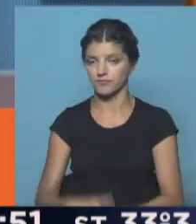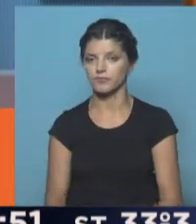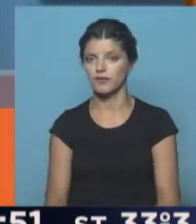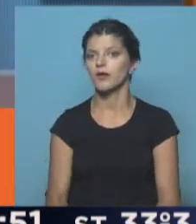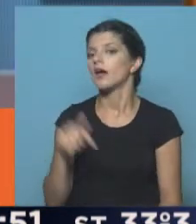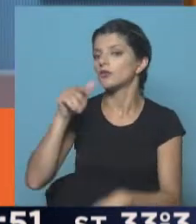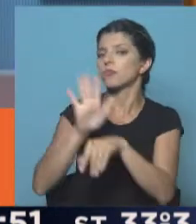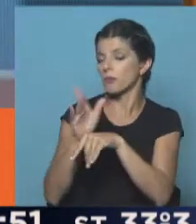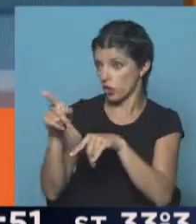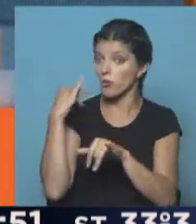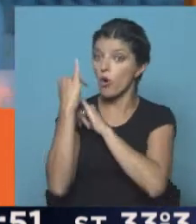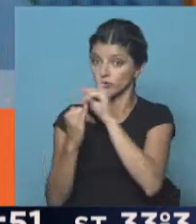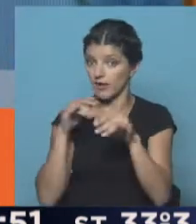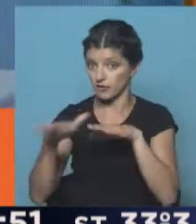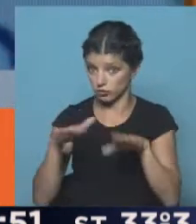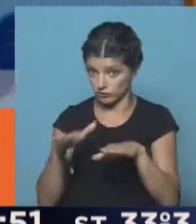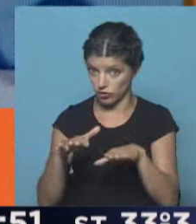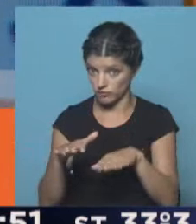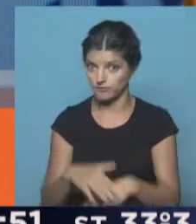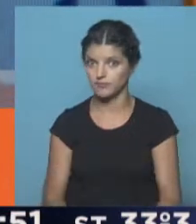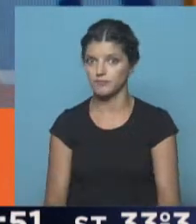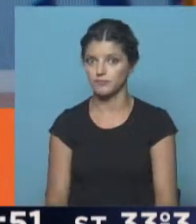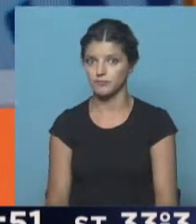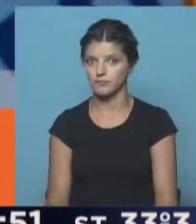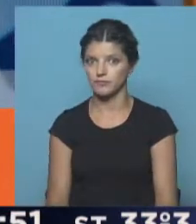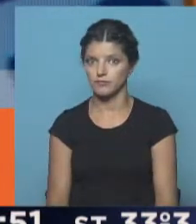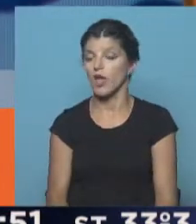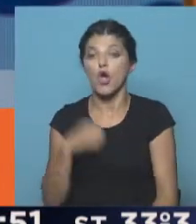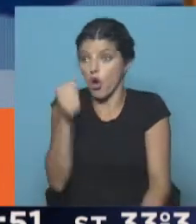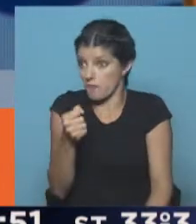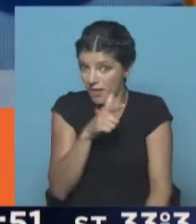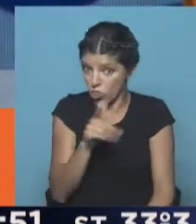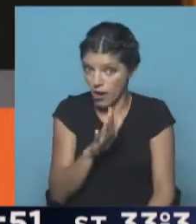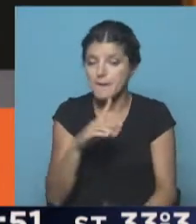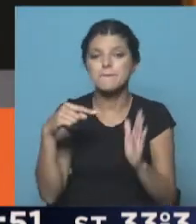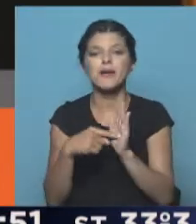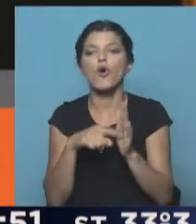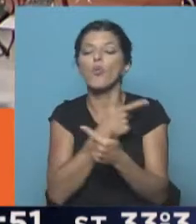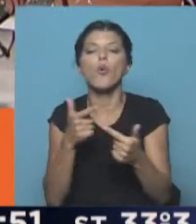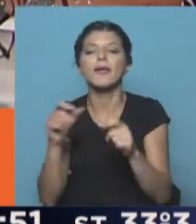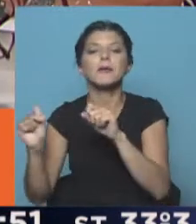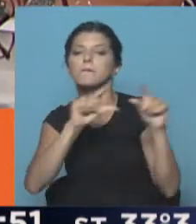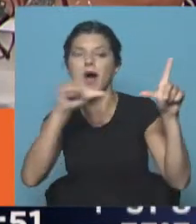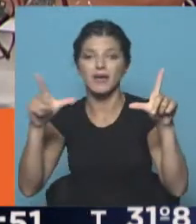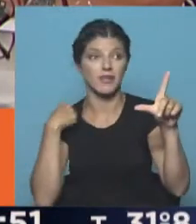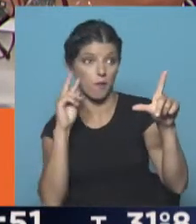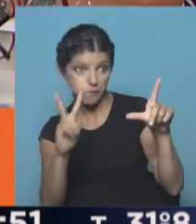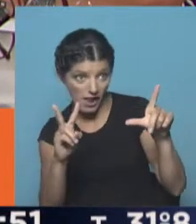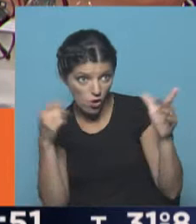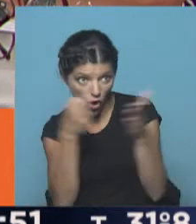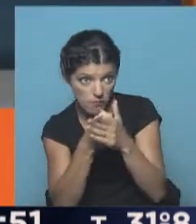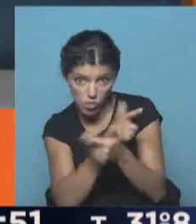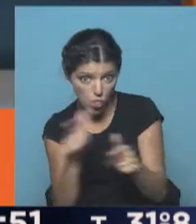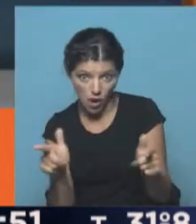del episodio. Natalia está diciendo que lo que ella recoge es que no hubo golpe. Lo que no hay son imágenes de un momento en donde se la haya golpeado. La denuncia del